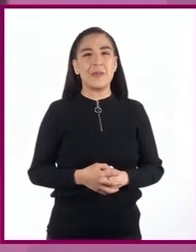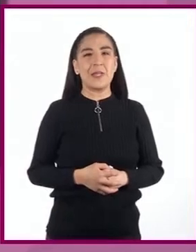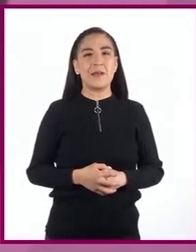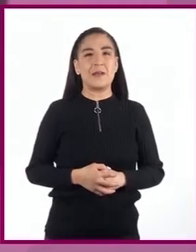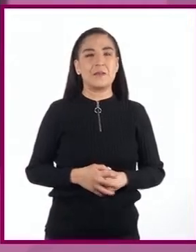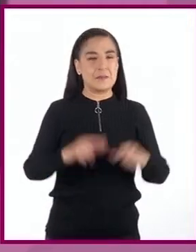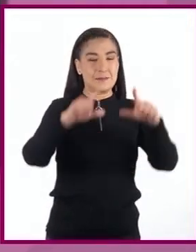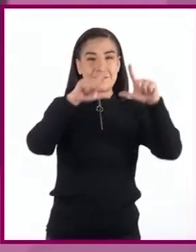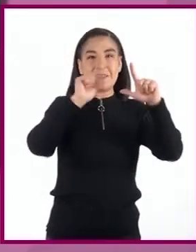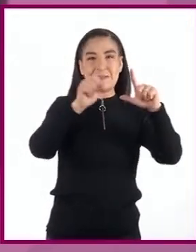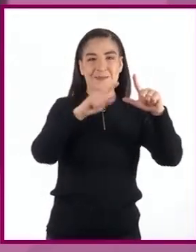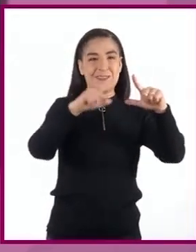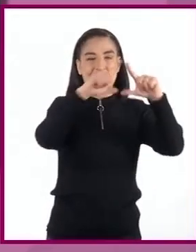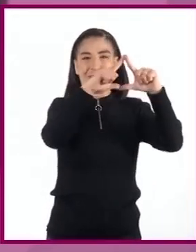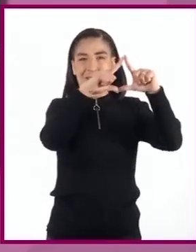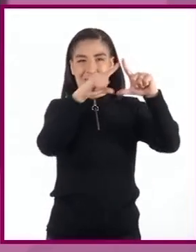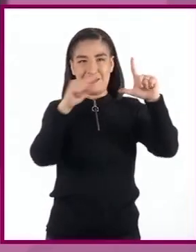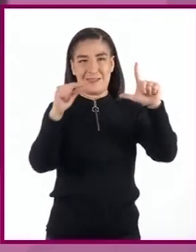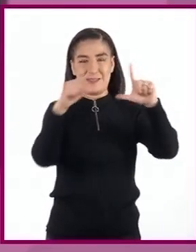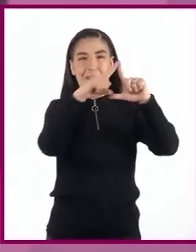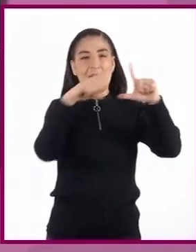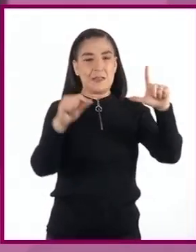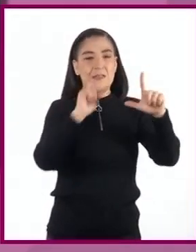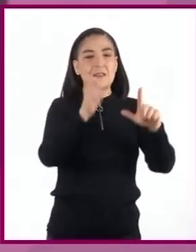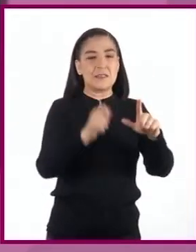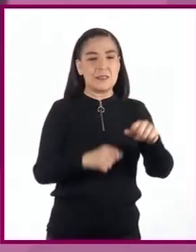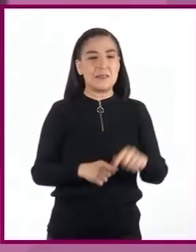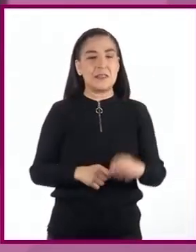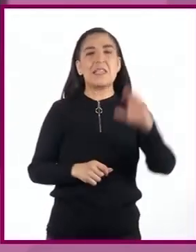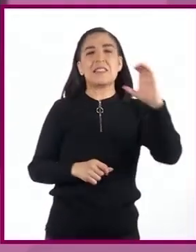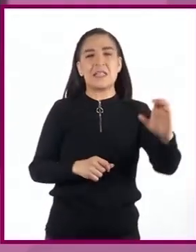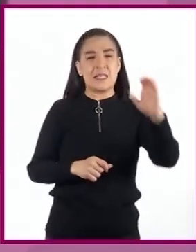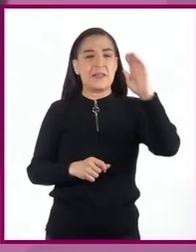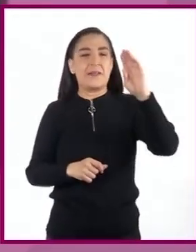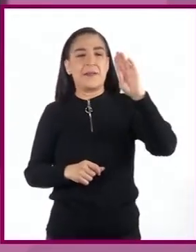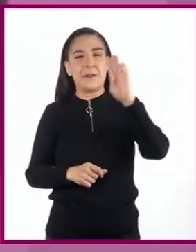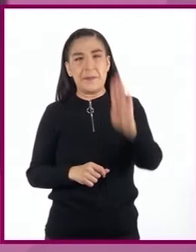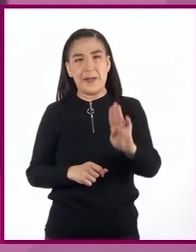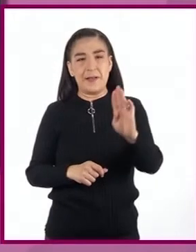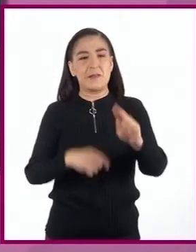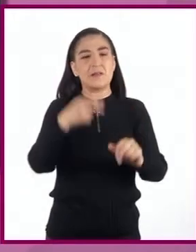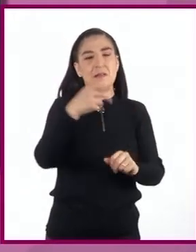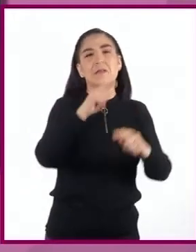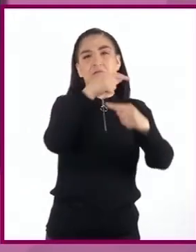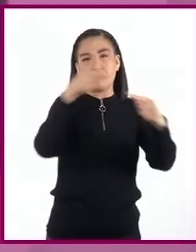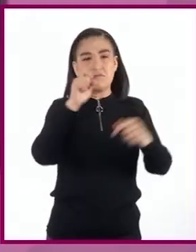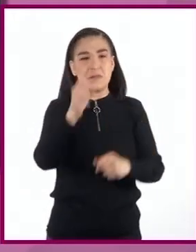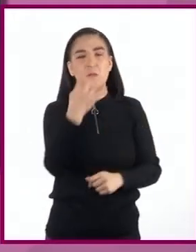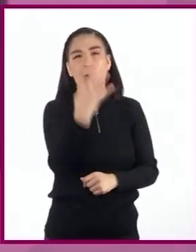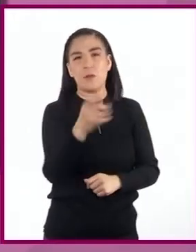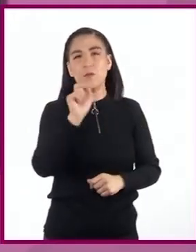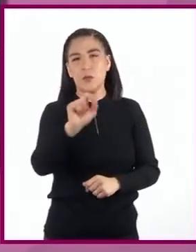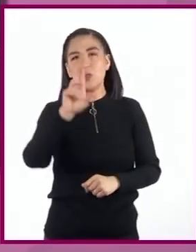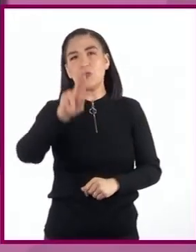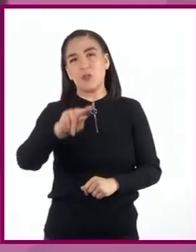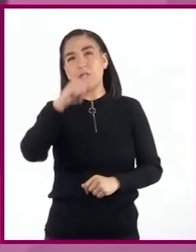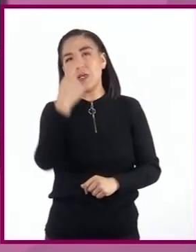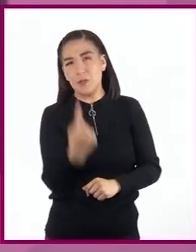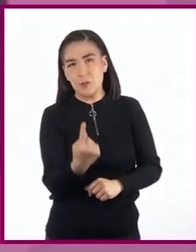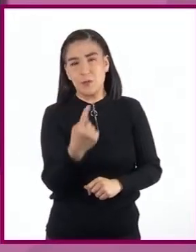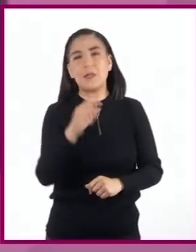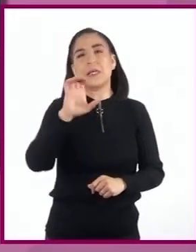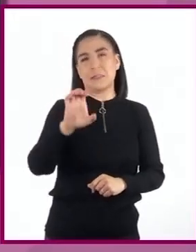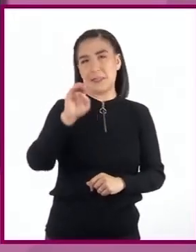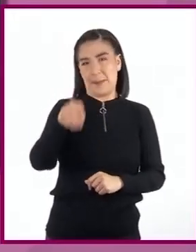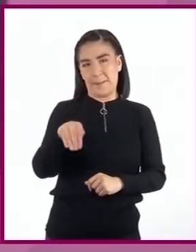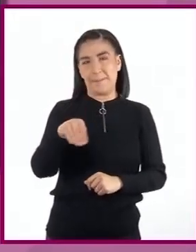la longitud del lado CB del triángulo BCD. Este mide 4.81